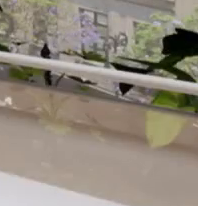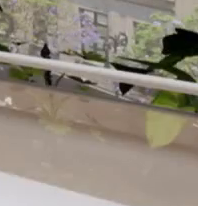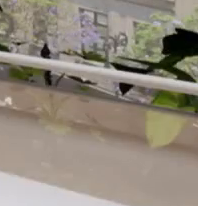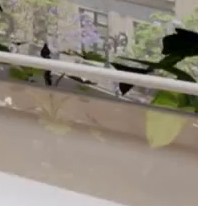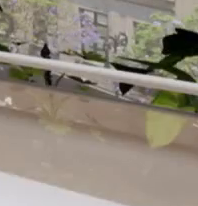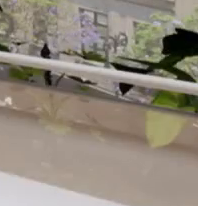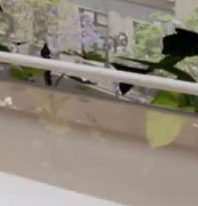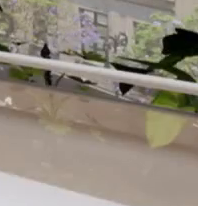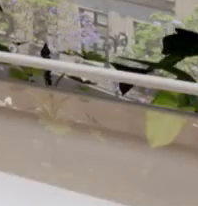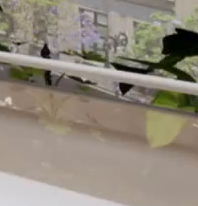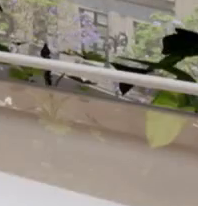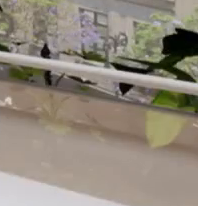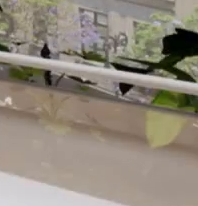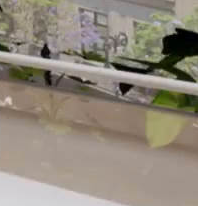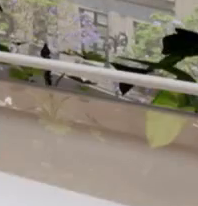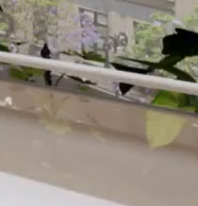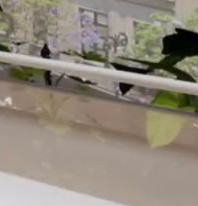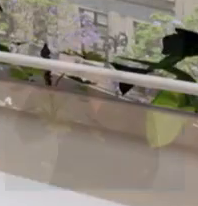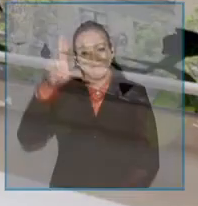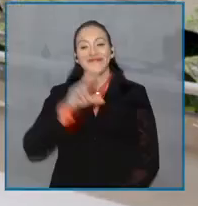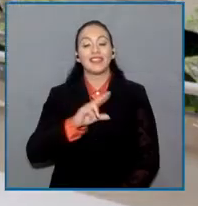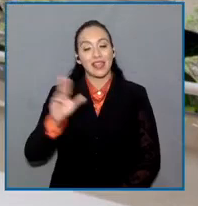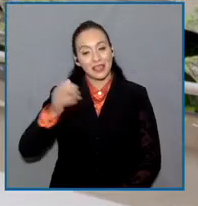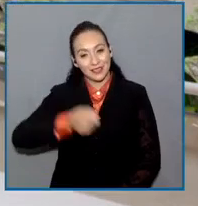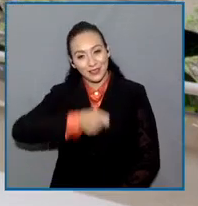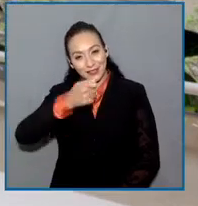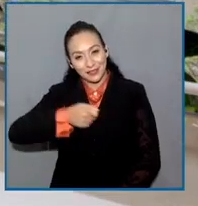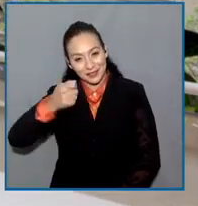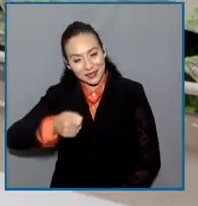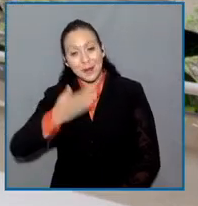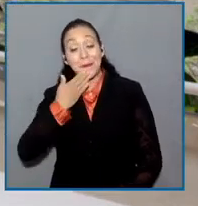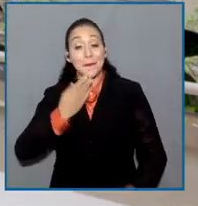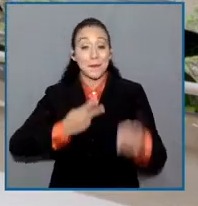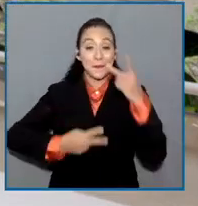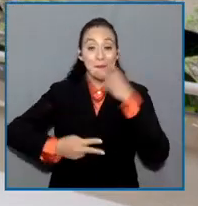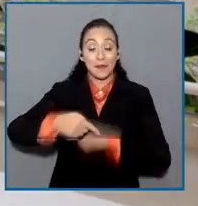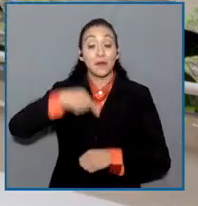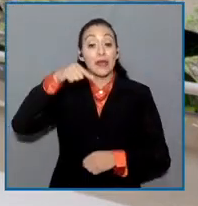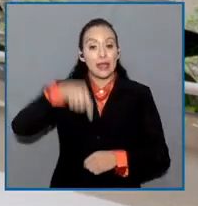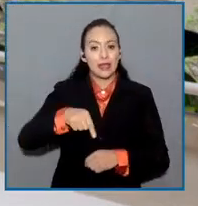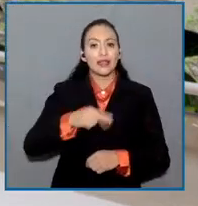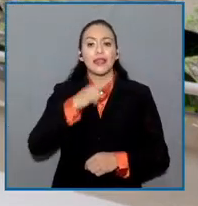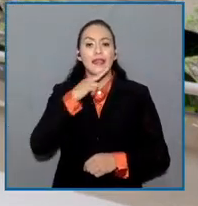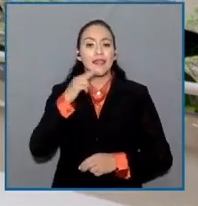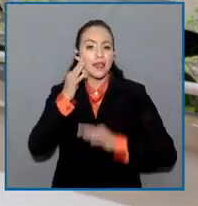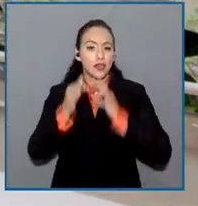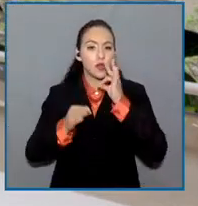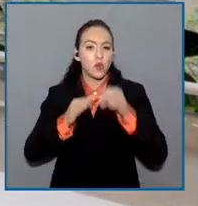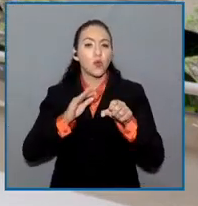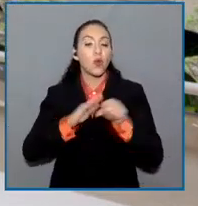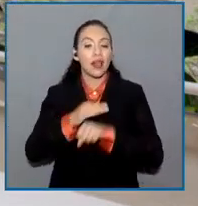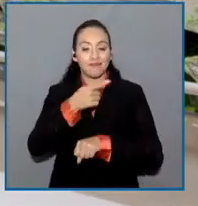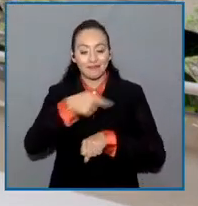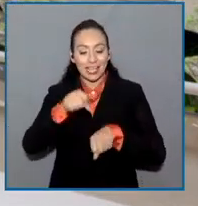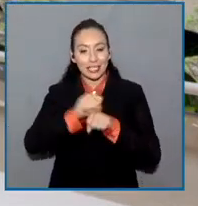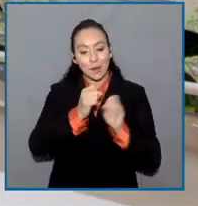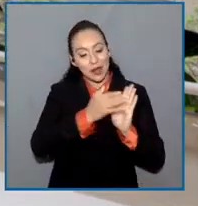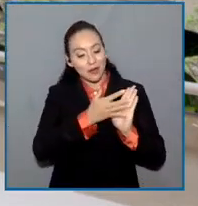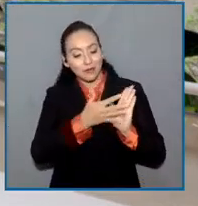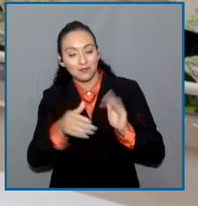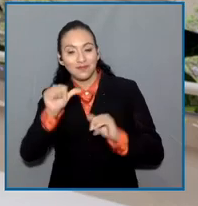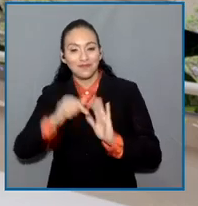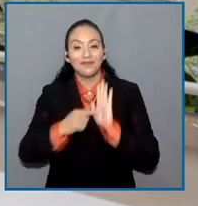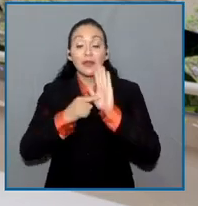Hola, ¿qué tal? ¿Cómo le va? Qué gusto saludarle. Bienvenidos a Semanario Judicial. Soy Oscar González. A nombre de todo este equipo de trabajo